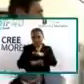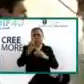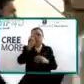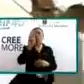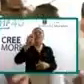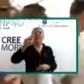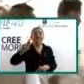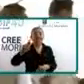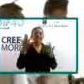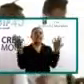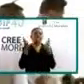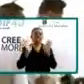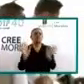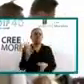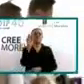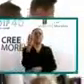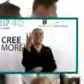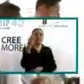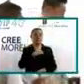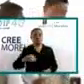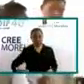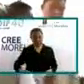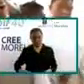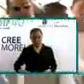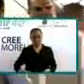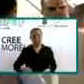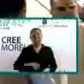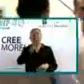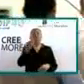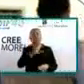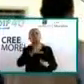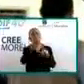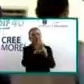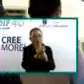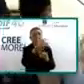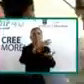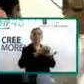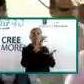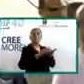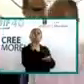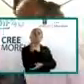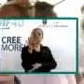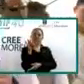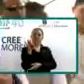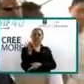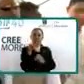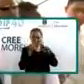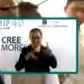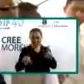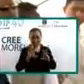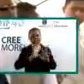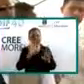en los 33 municipios. Se consiguieron y obtuvieron con el apoyo del DIF vehículos para transportar a las